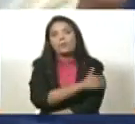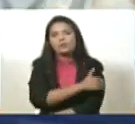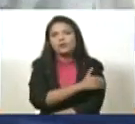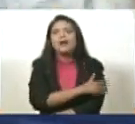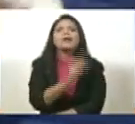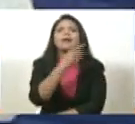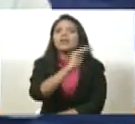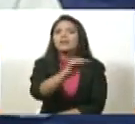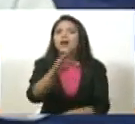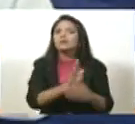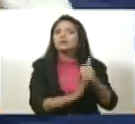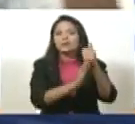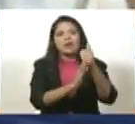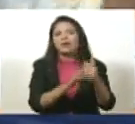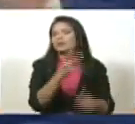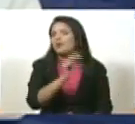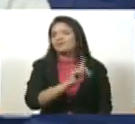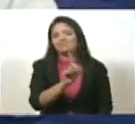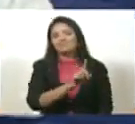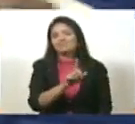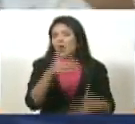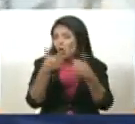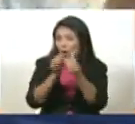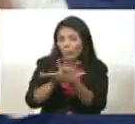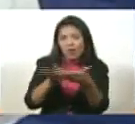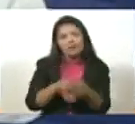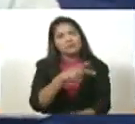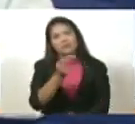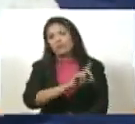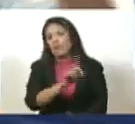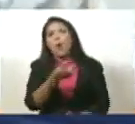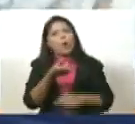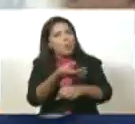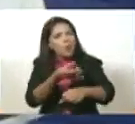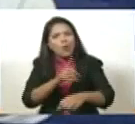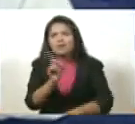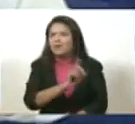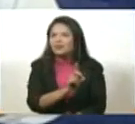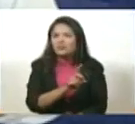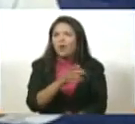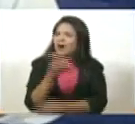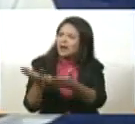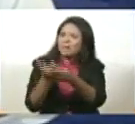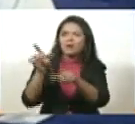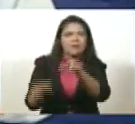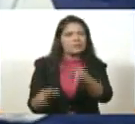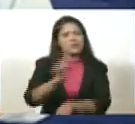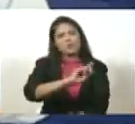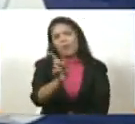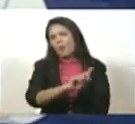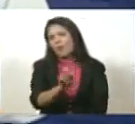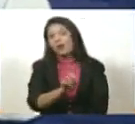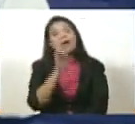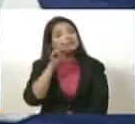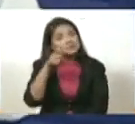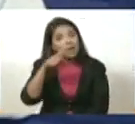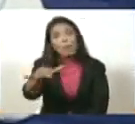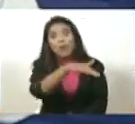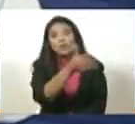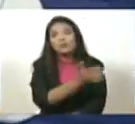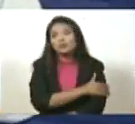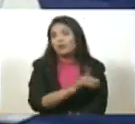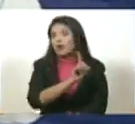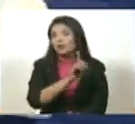a sus dirigentes: así no, con violencia no, con guarimba no, quemando a la gente no. A ese pueblo opositor que no